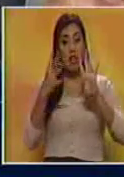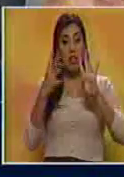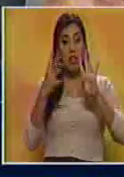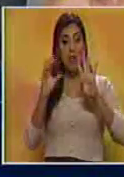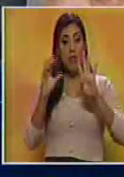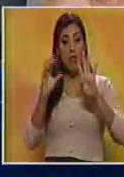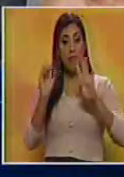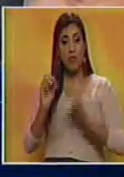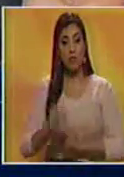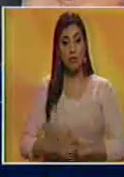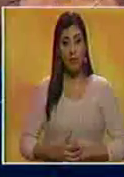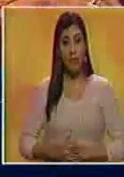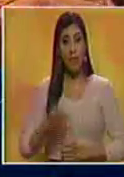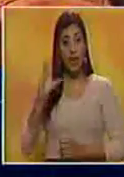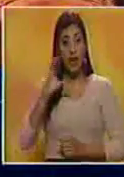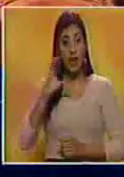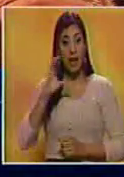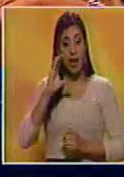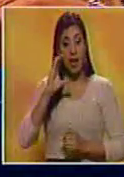190.